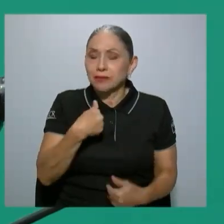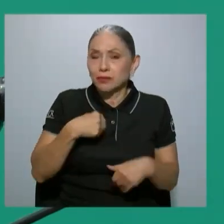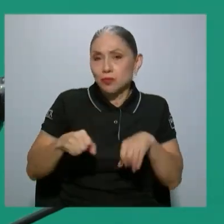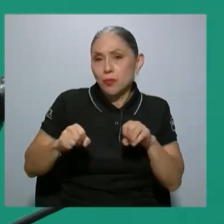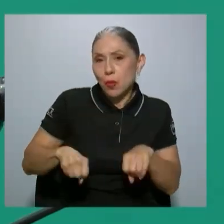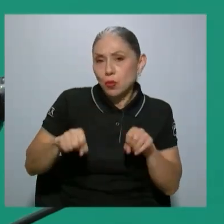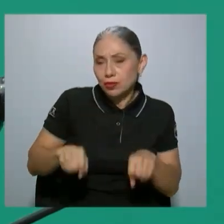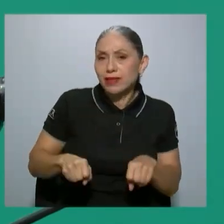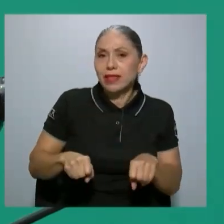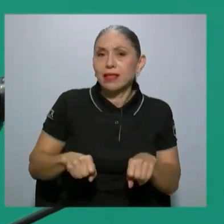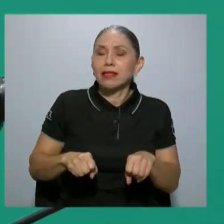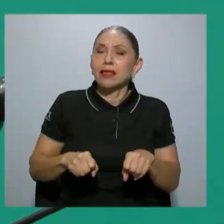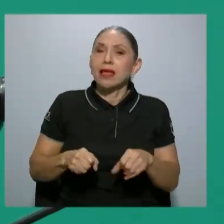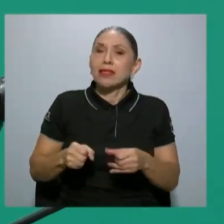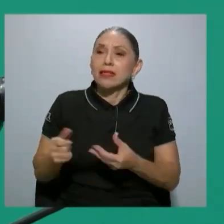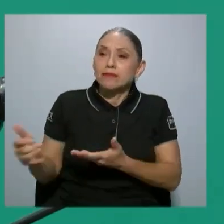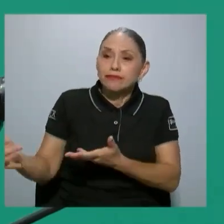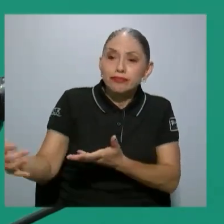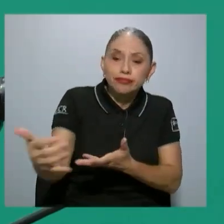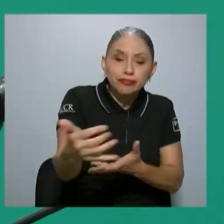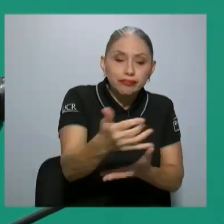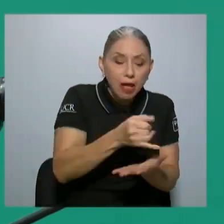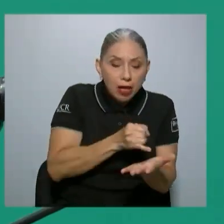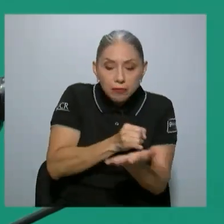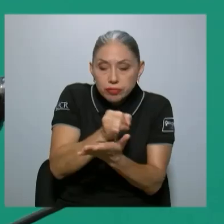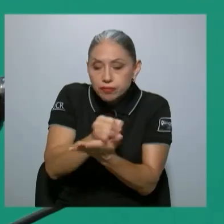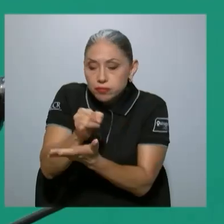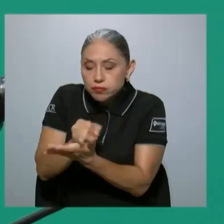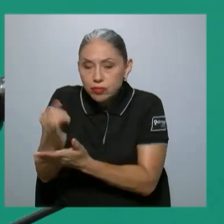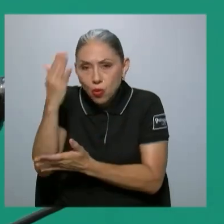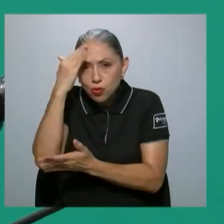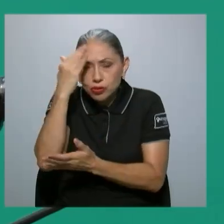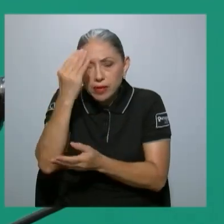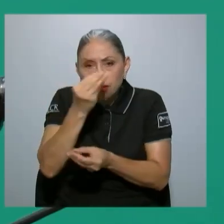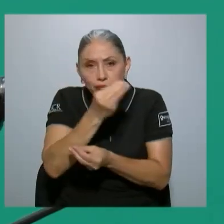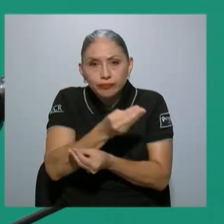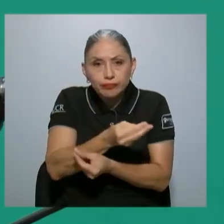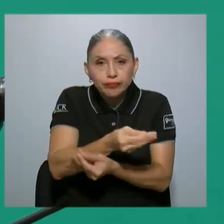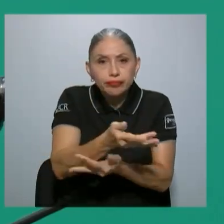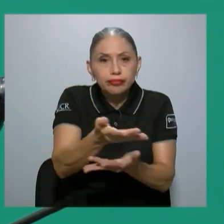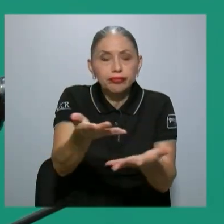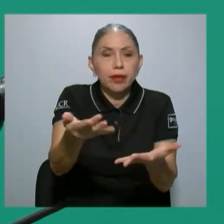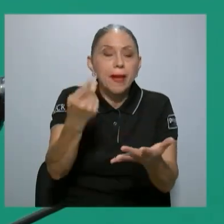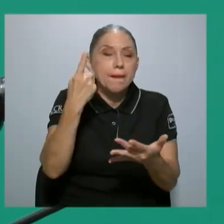generar investigación y conocimiento para